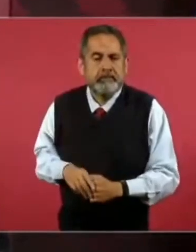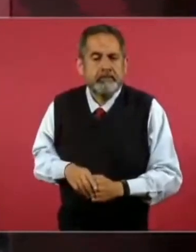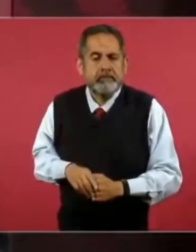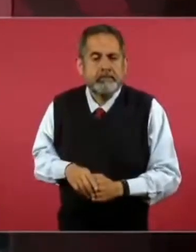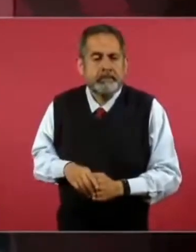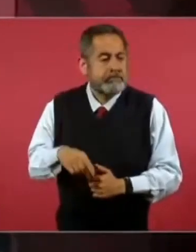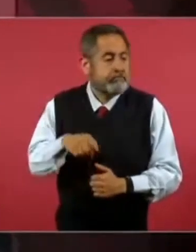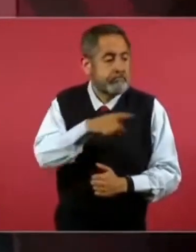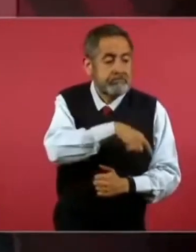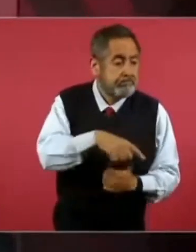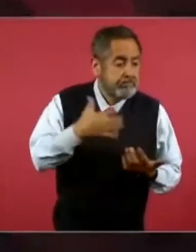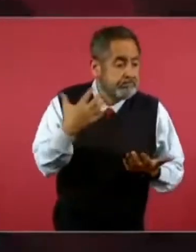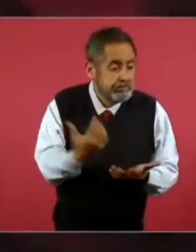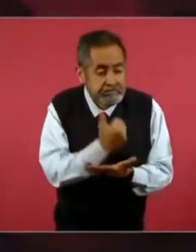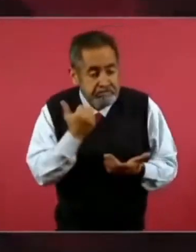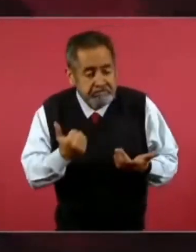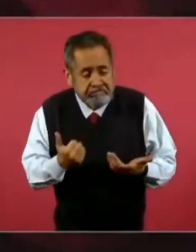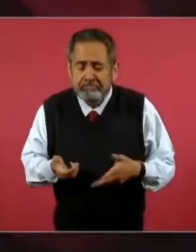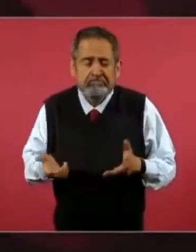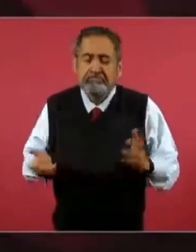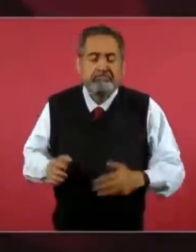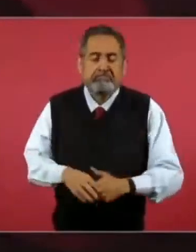aunque ganaran